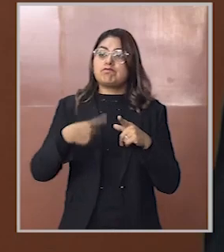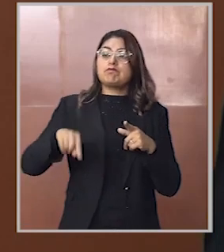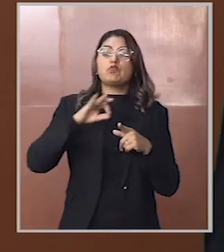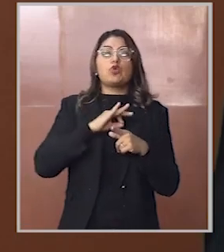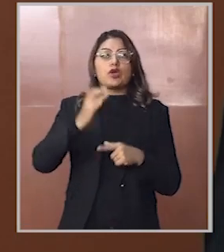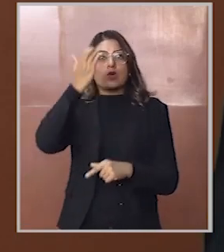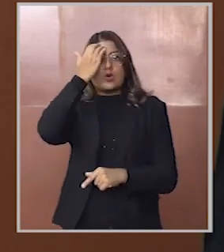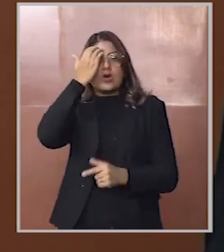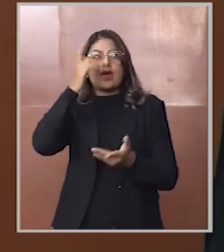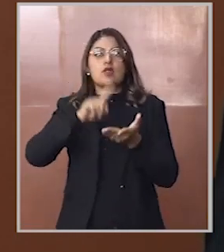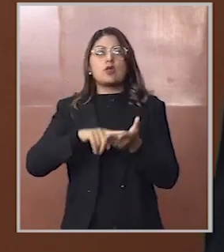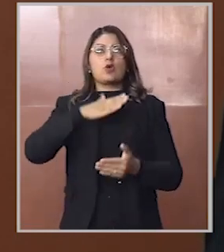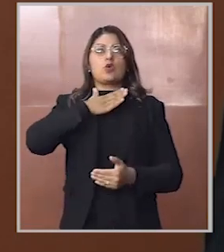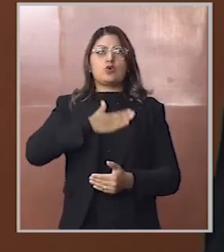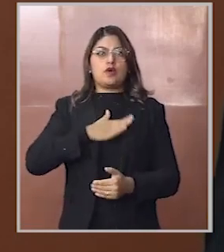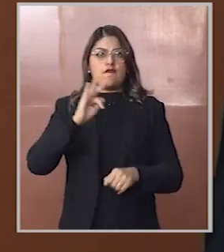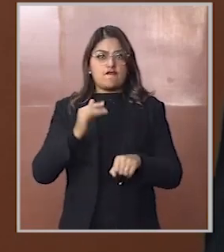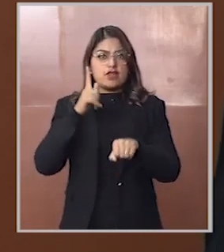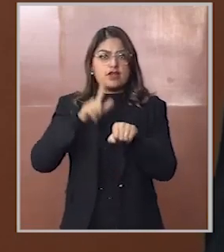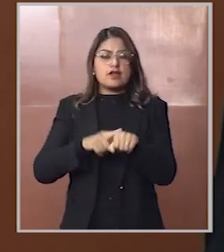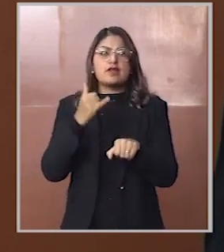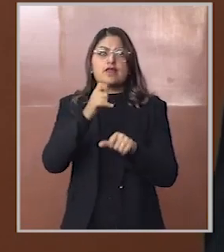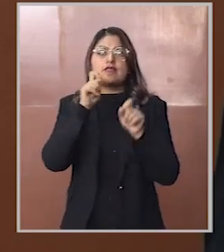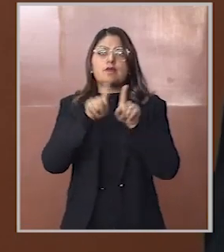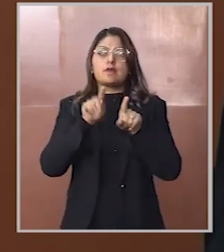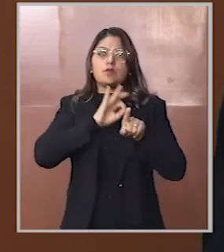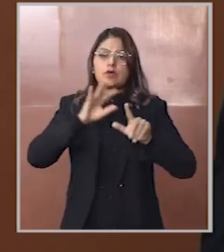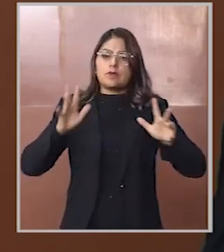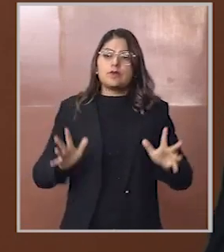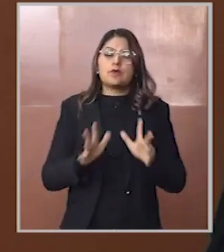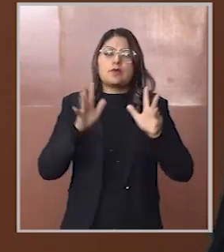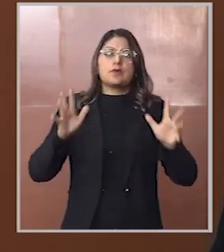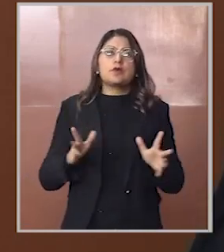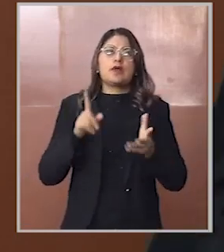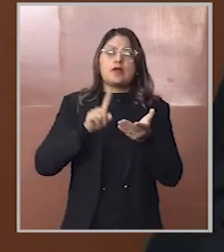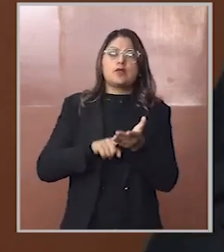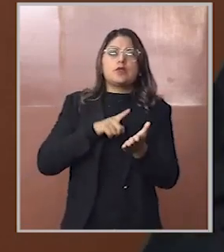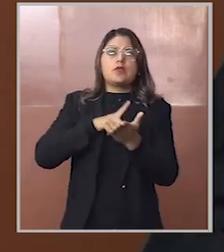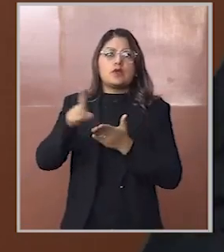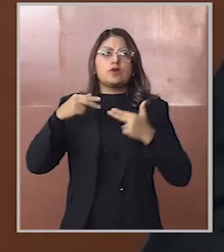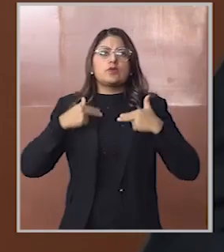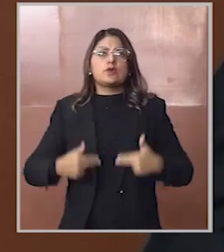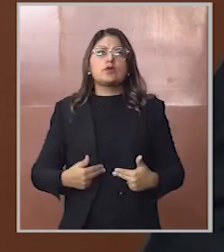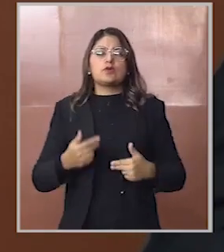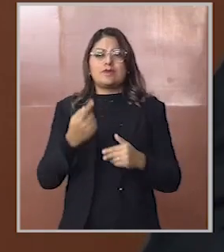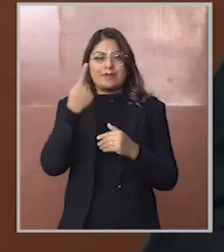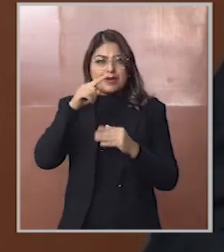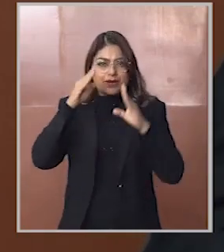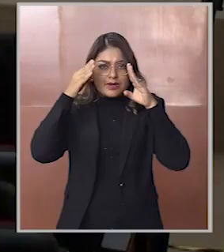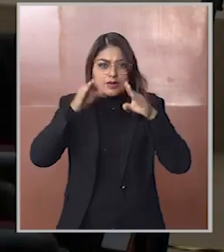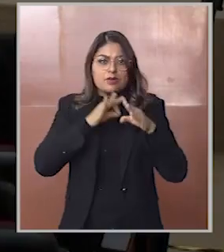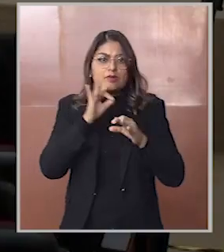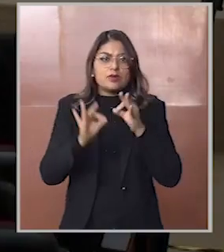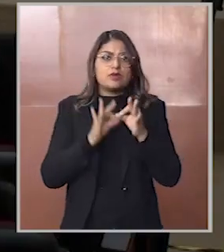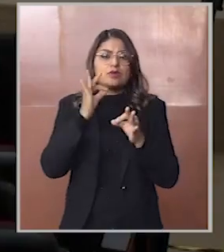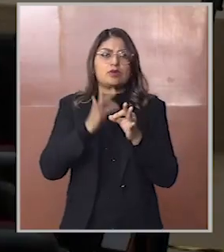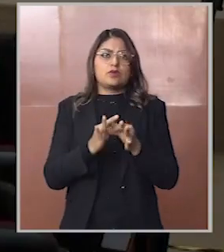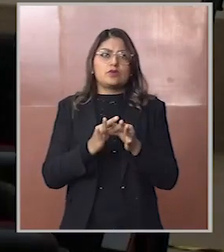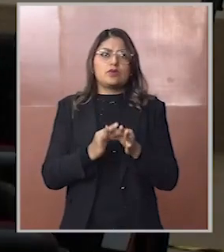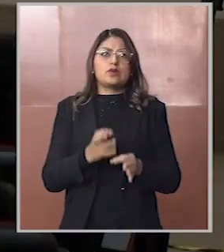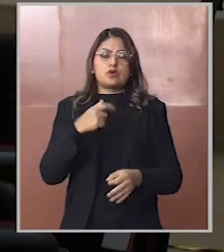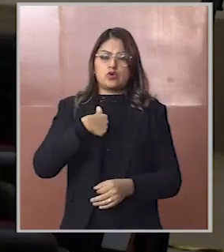funcionamiento de la justicia federal y por el otro promueven los derechos de las personas y colectivos con miras a su exigencia y